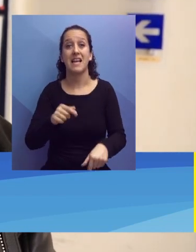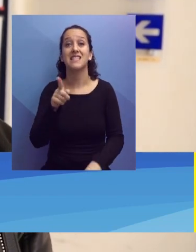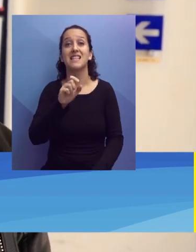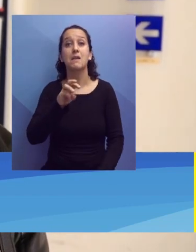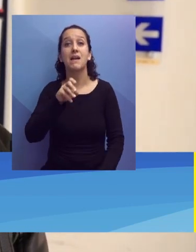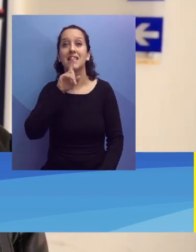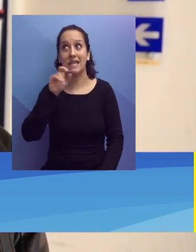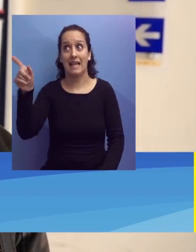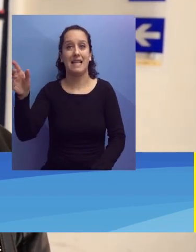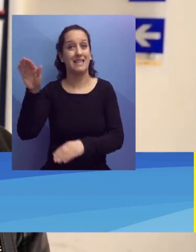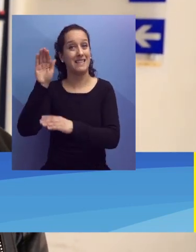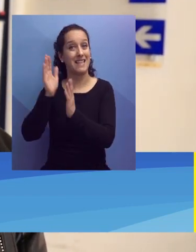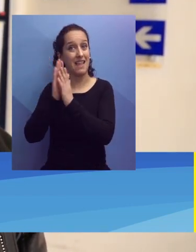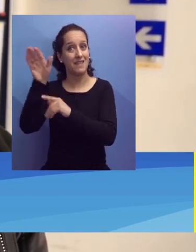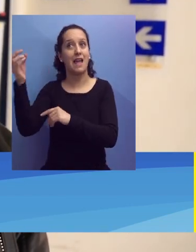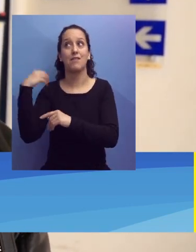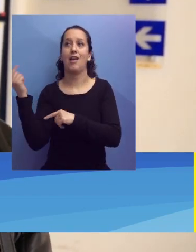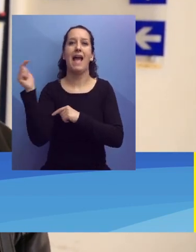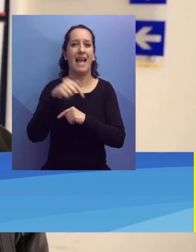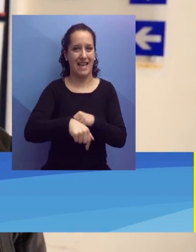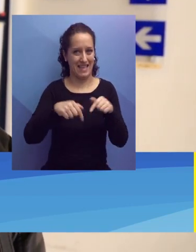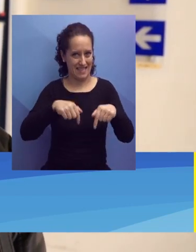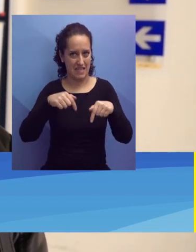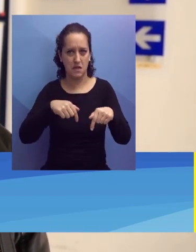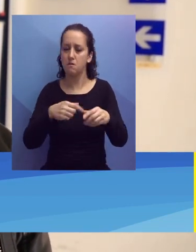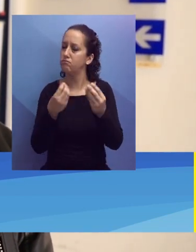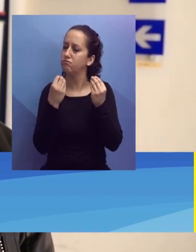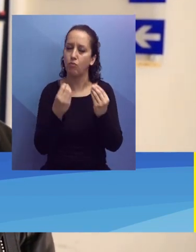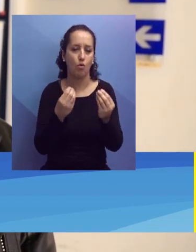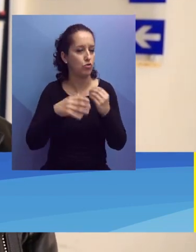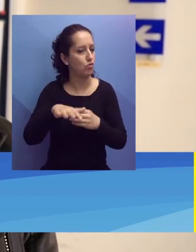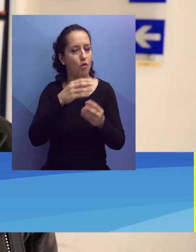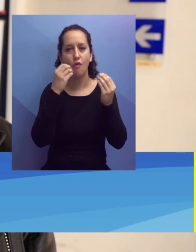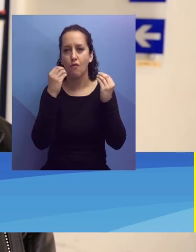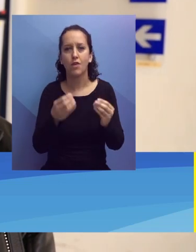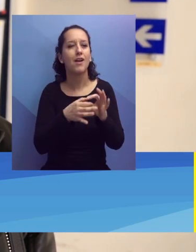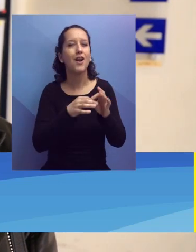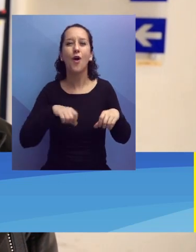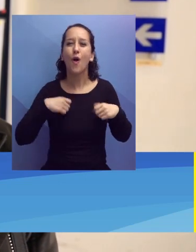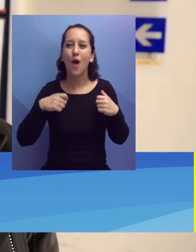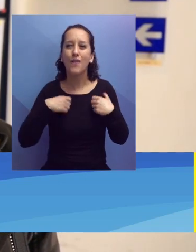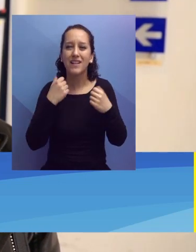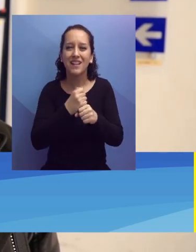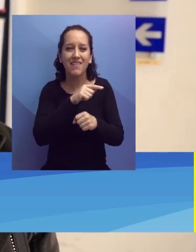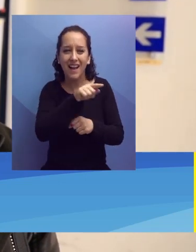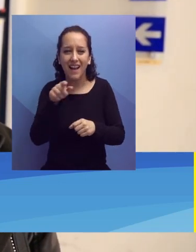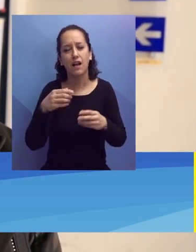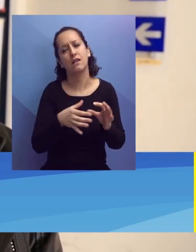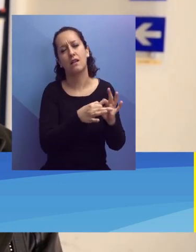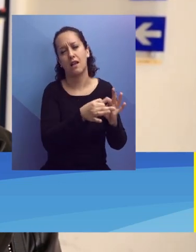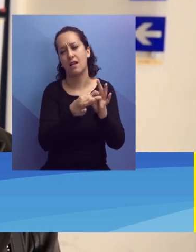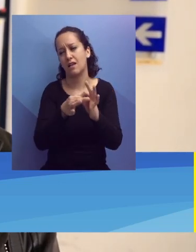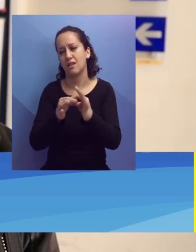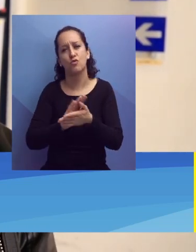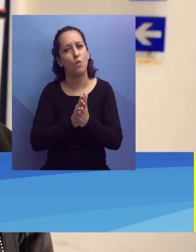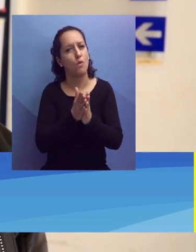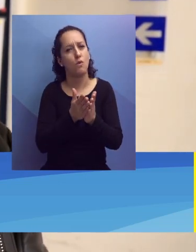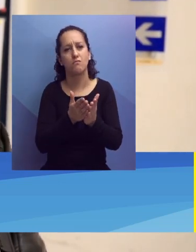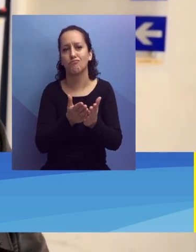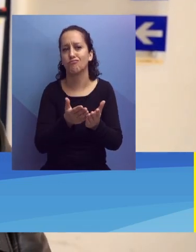en San Martín, buenísima la atención, así que lo recomiendo. Y así que agradecida de todos los jóvenes que trabajan